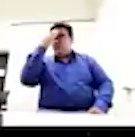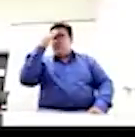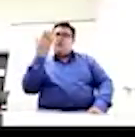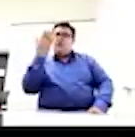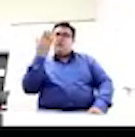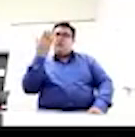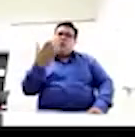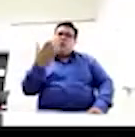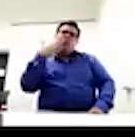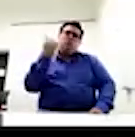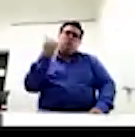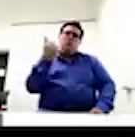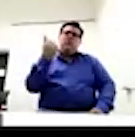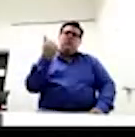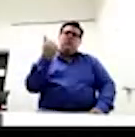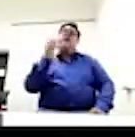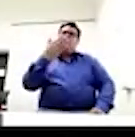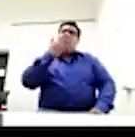indígena,